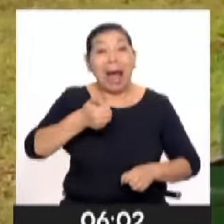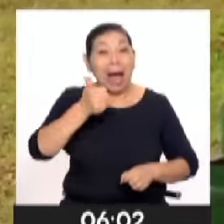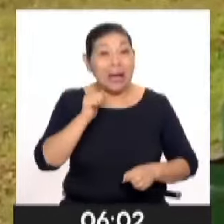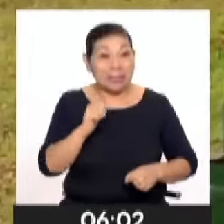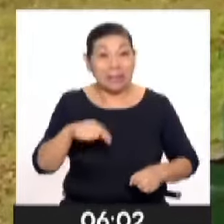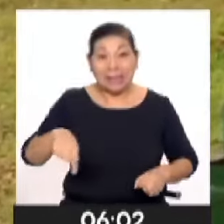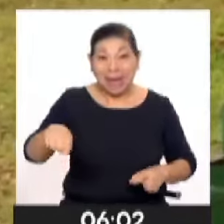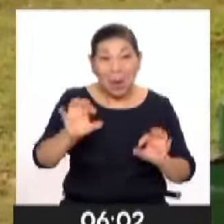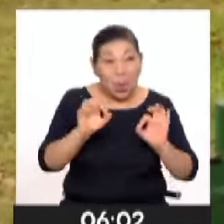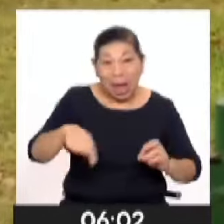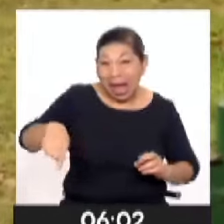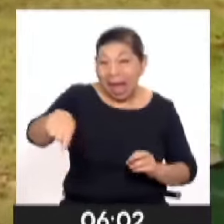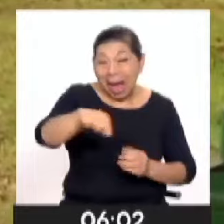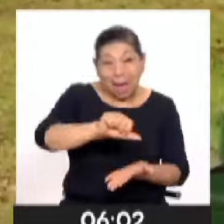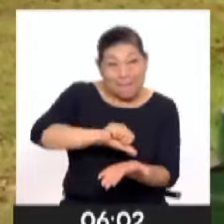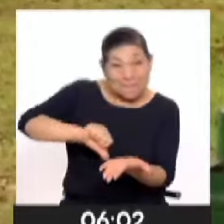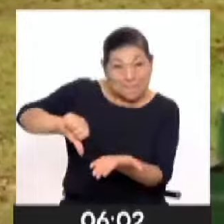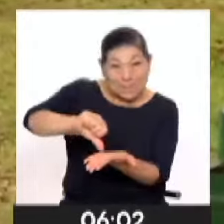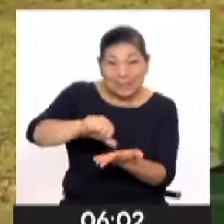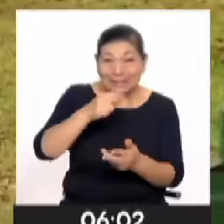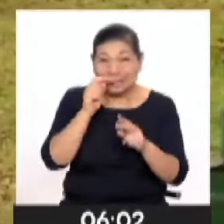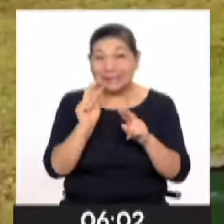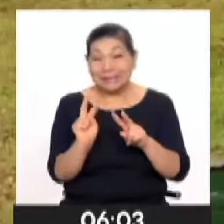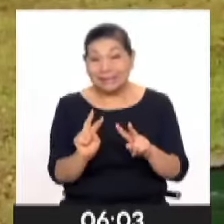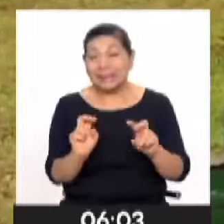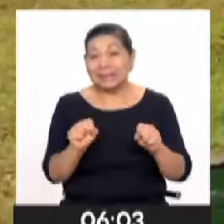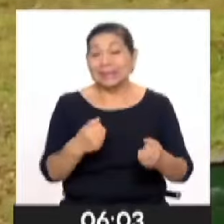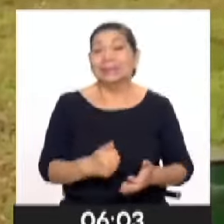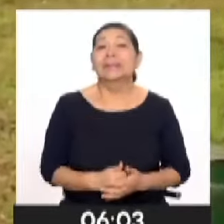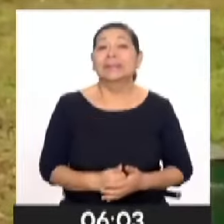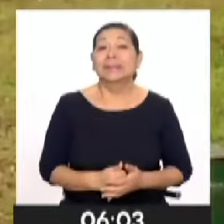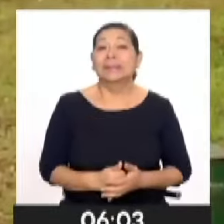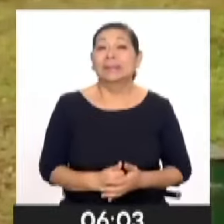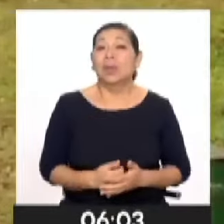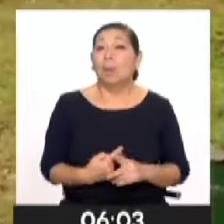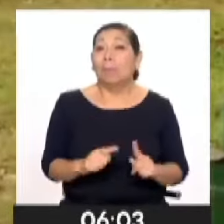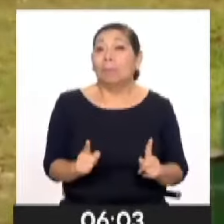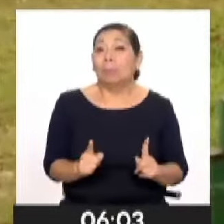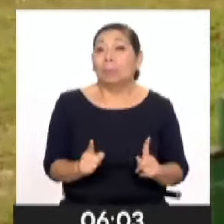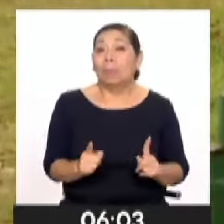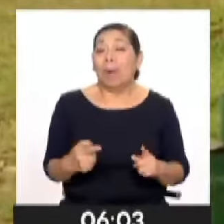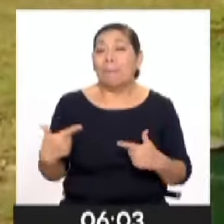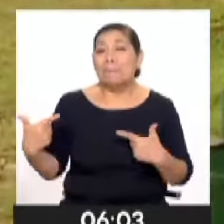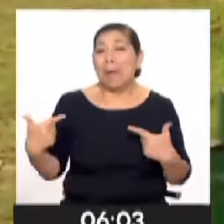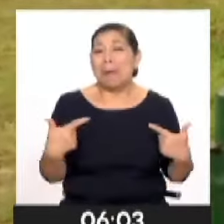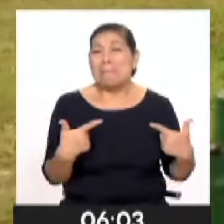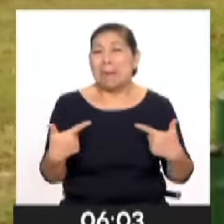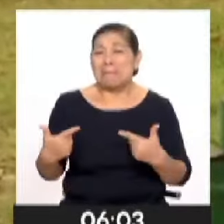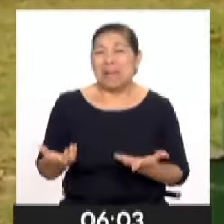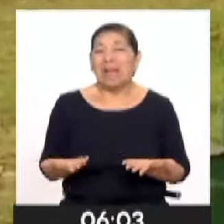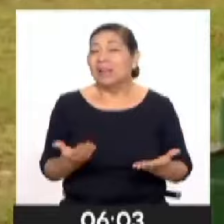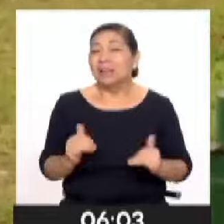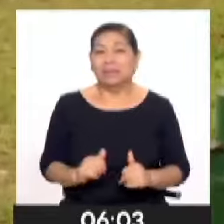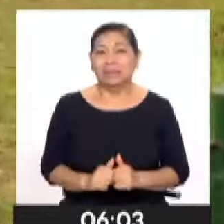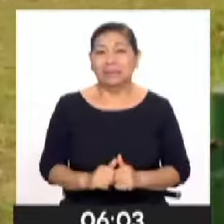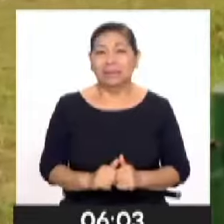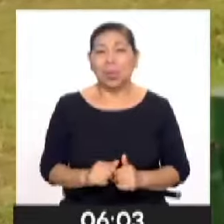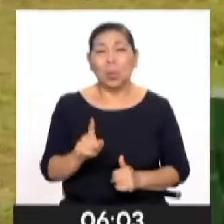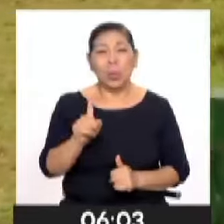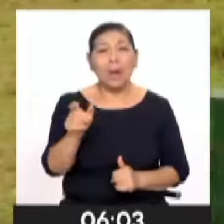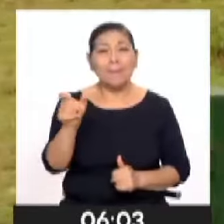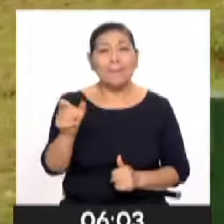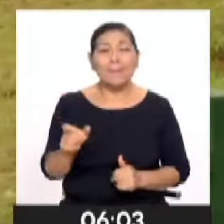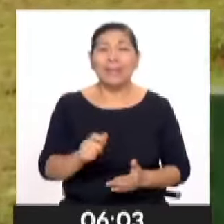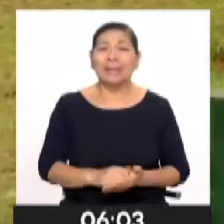acá exactamente en este parque en el cual nosotros nos encontramos pues se suscitó una balacera dejando a una